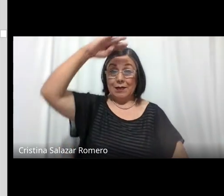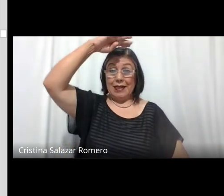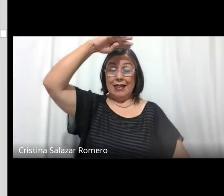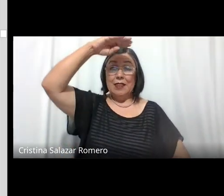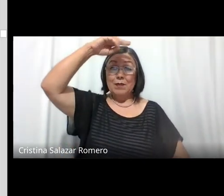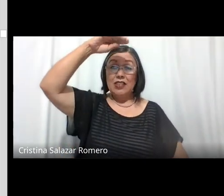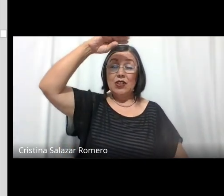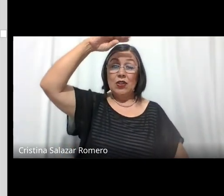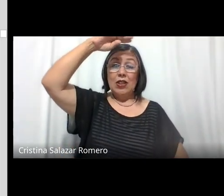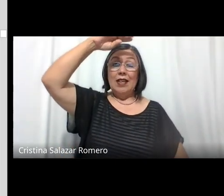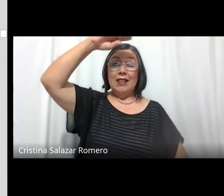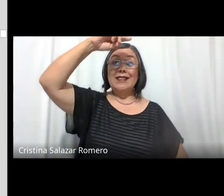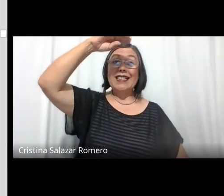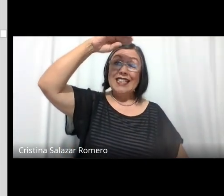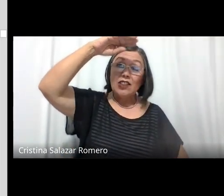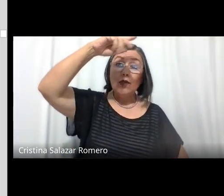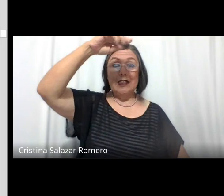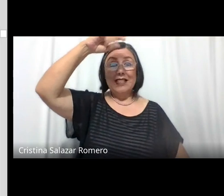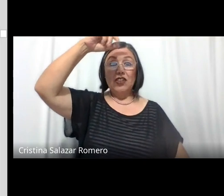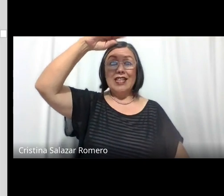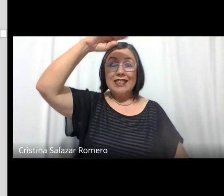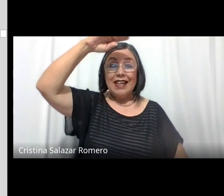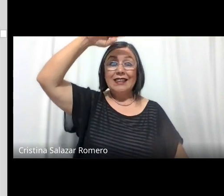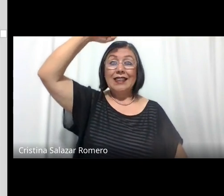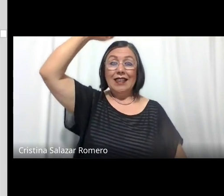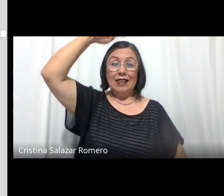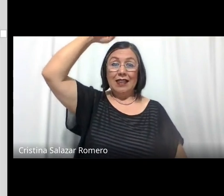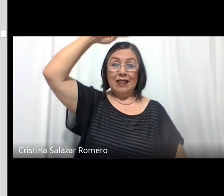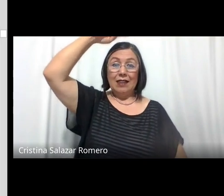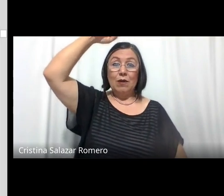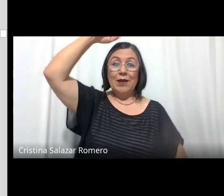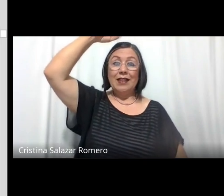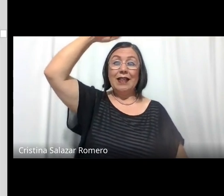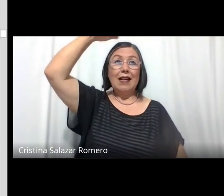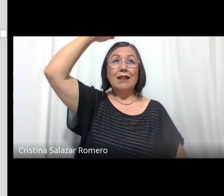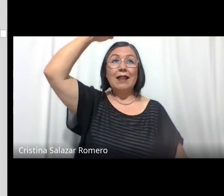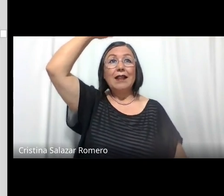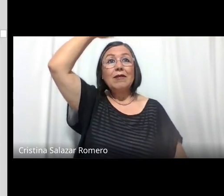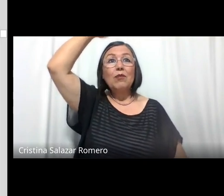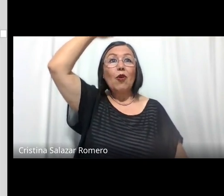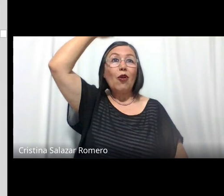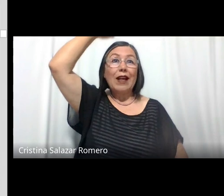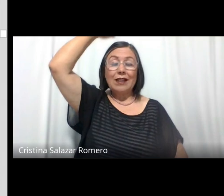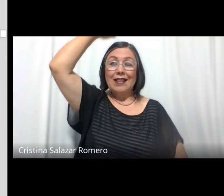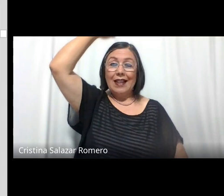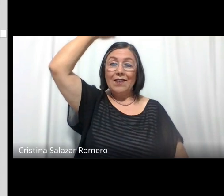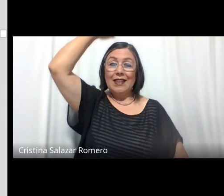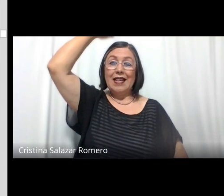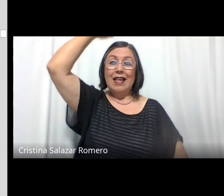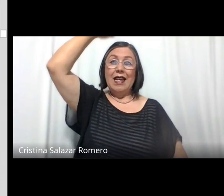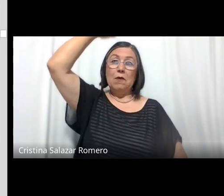importante. El espacio signito, el espacio señante, comprende de un poco arriba